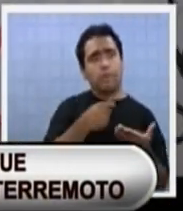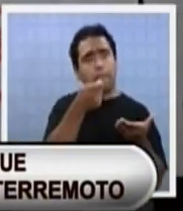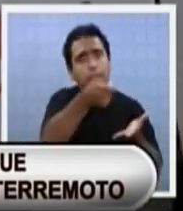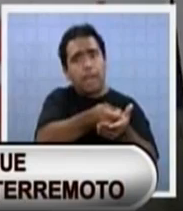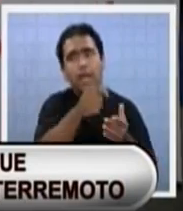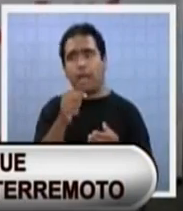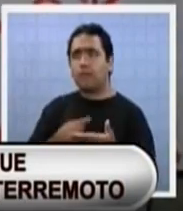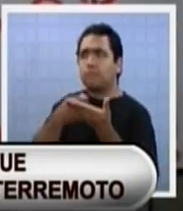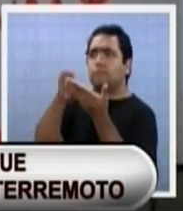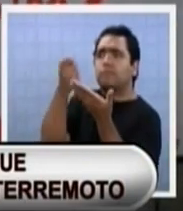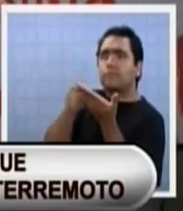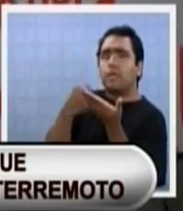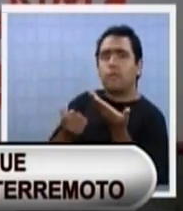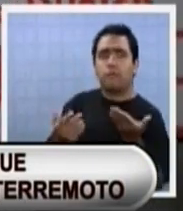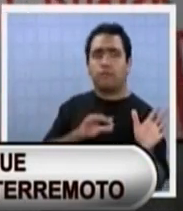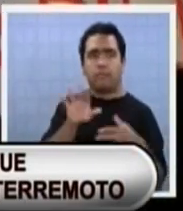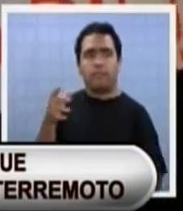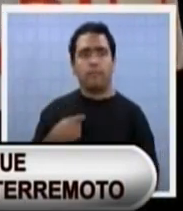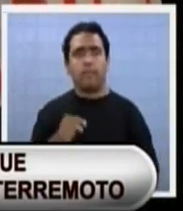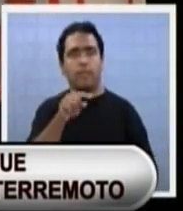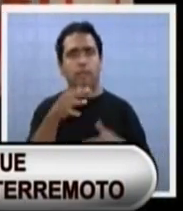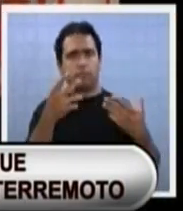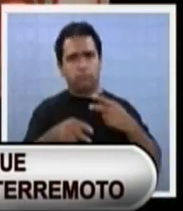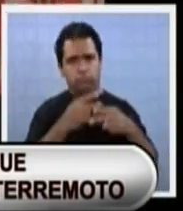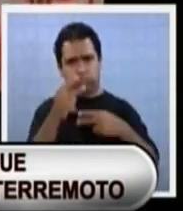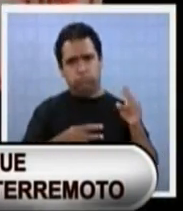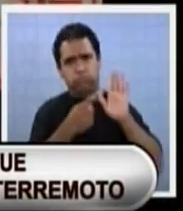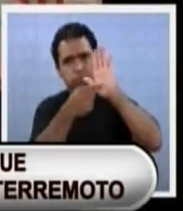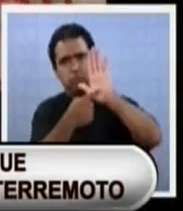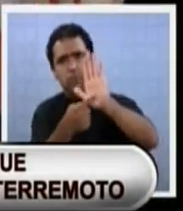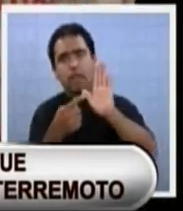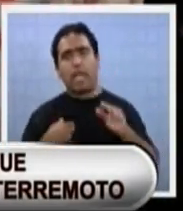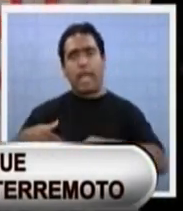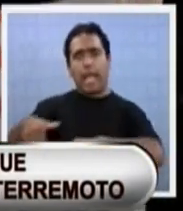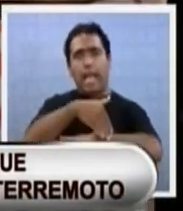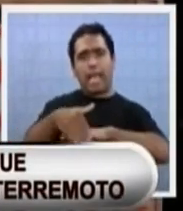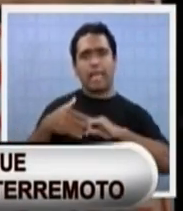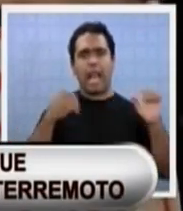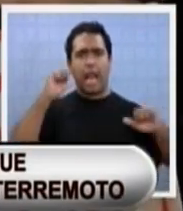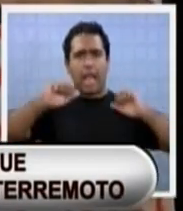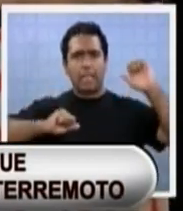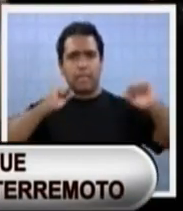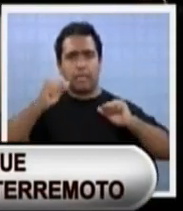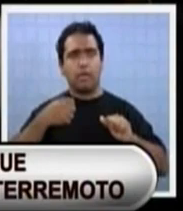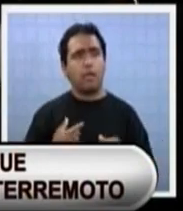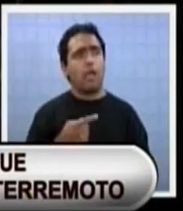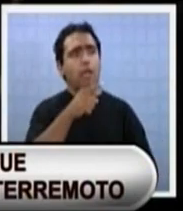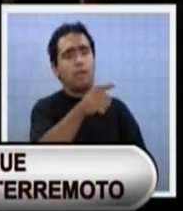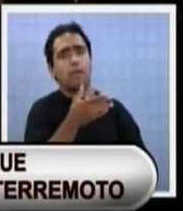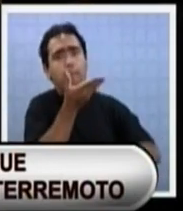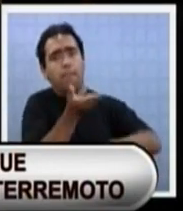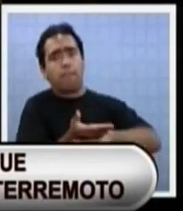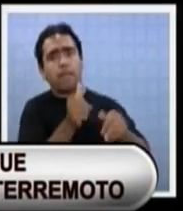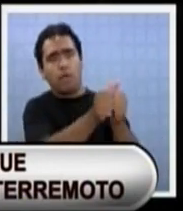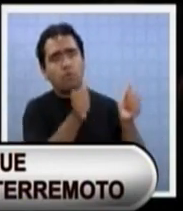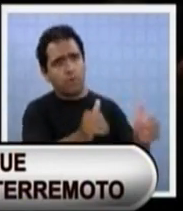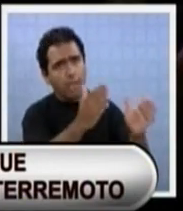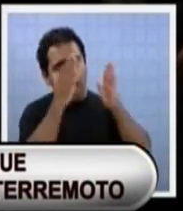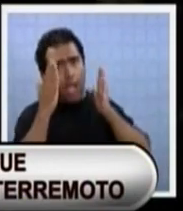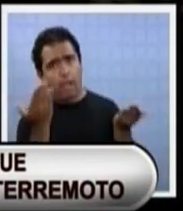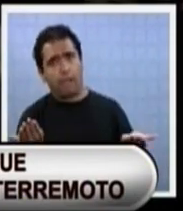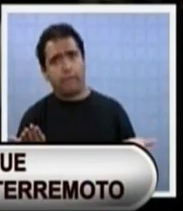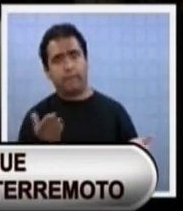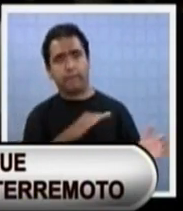saber con pancartas, gritos y corte de tránsito en Avenida La Tirana, solicitando que las autoridades escuchen sus